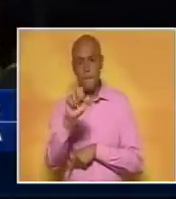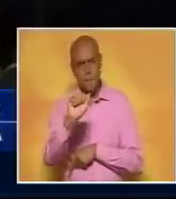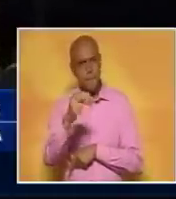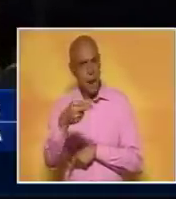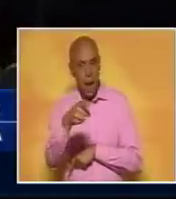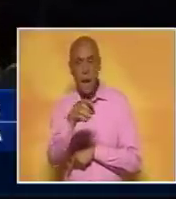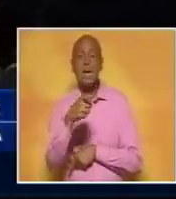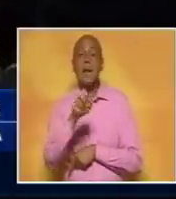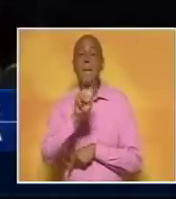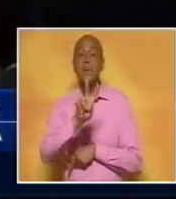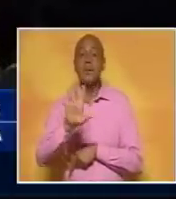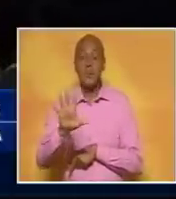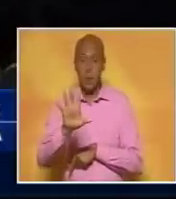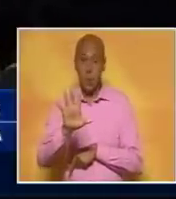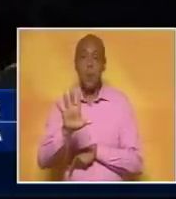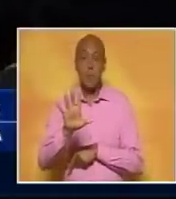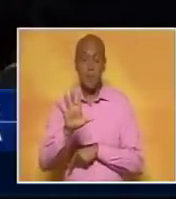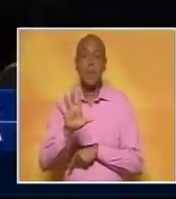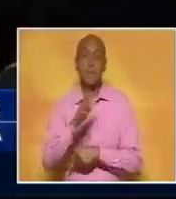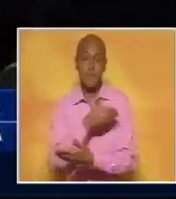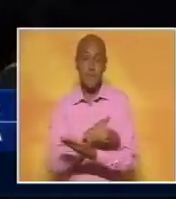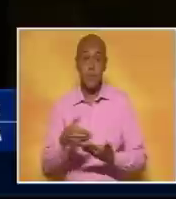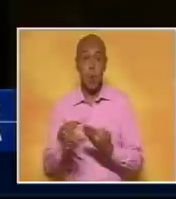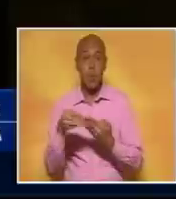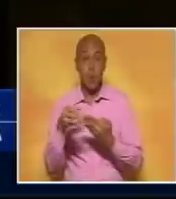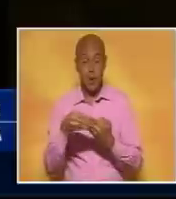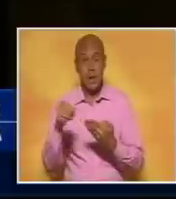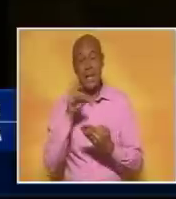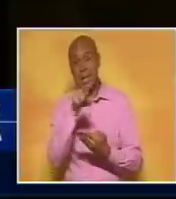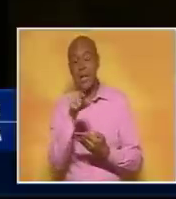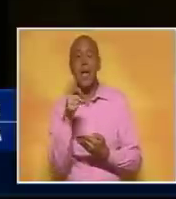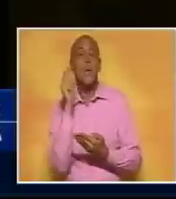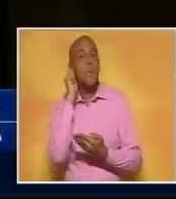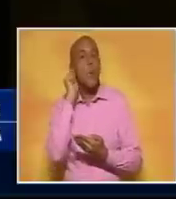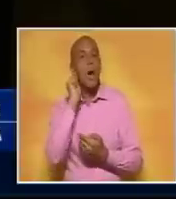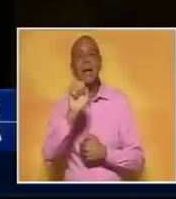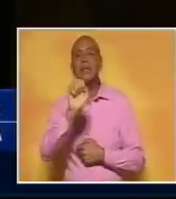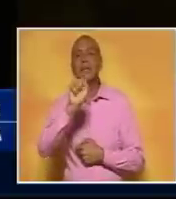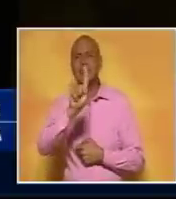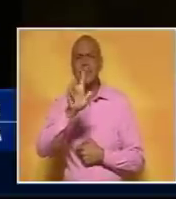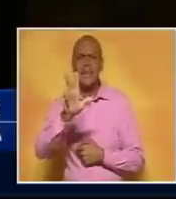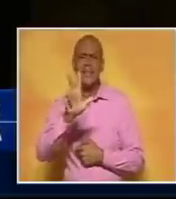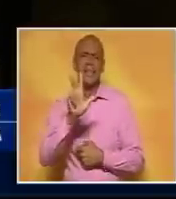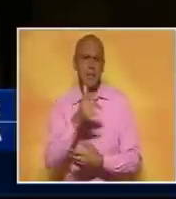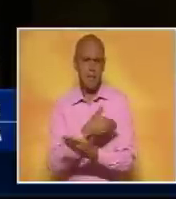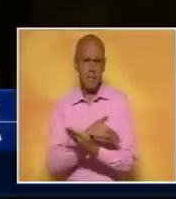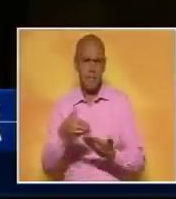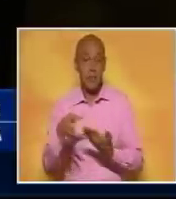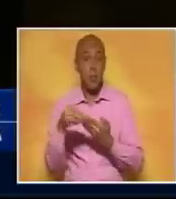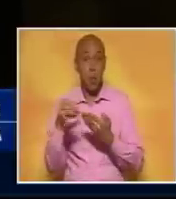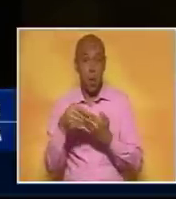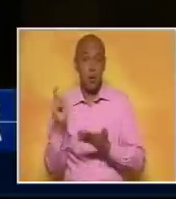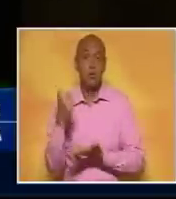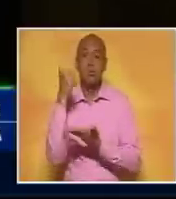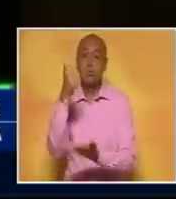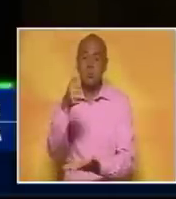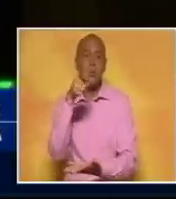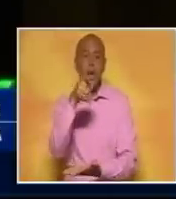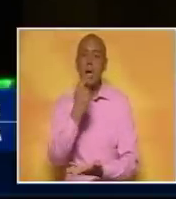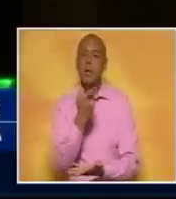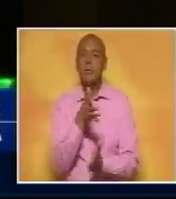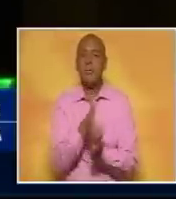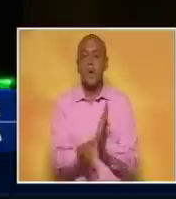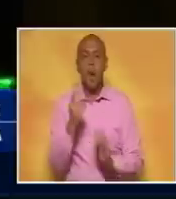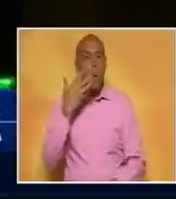millones con el donativo de $13 millones que realizó. Ella dijo que se siente orgullosa de ayudar